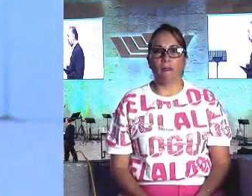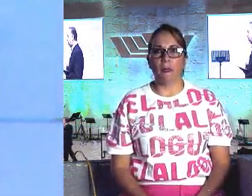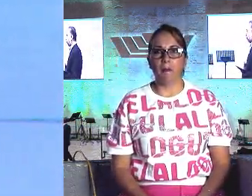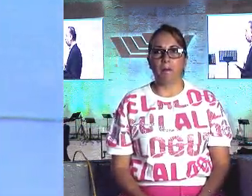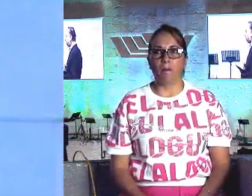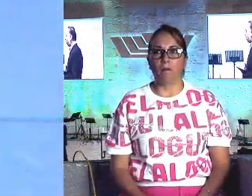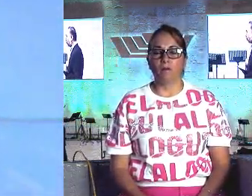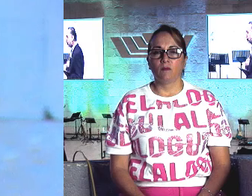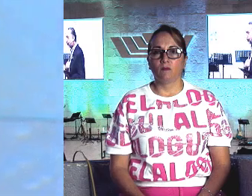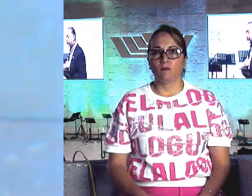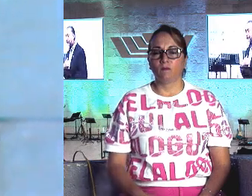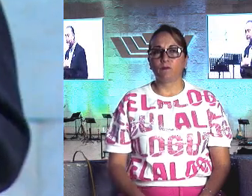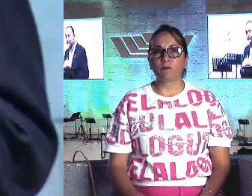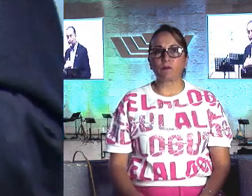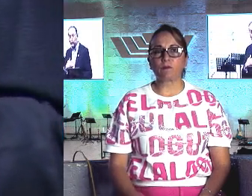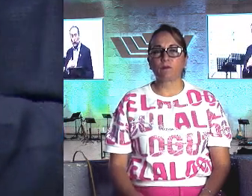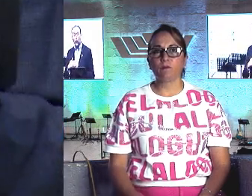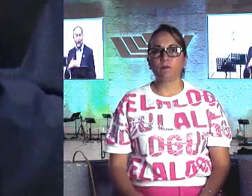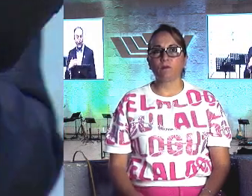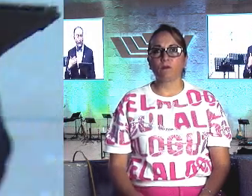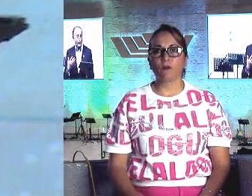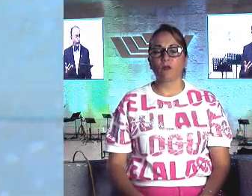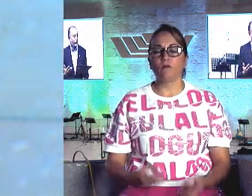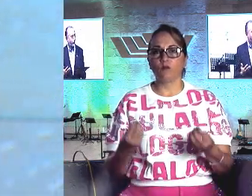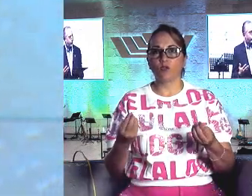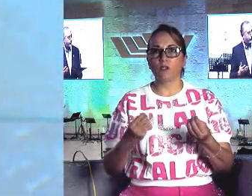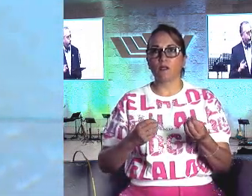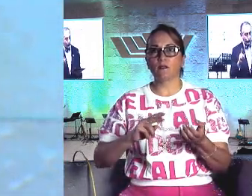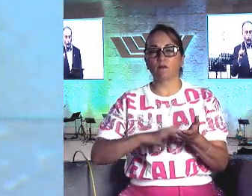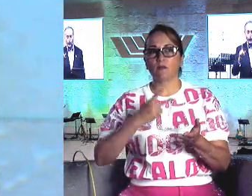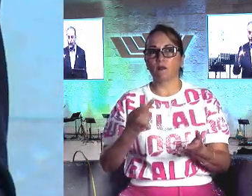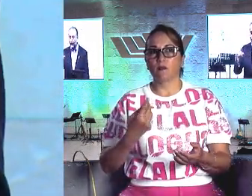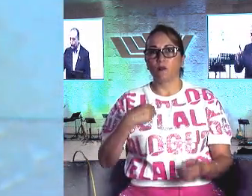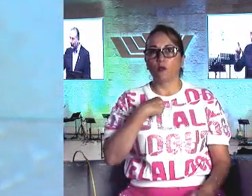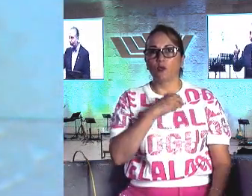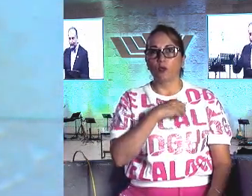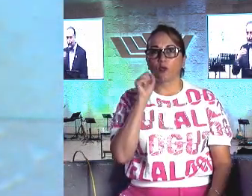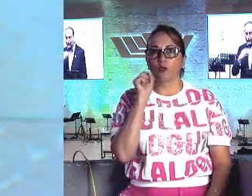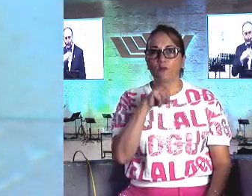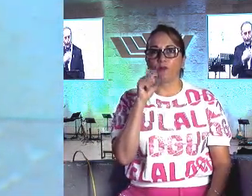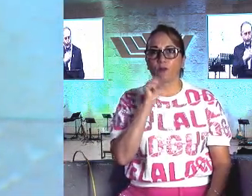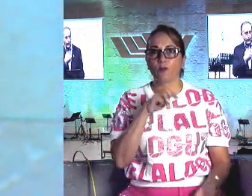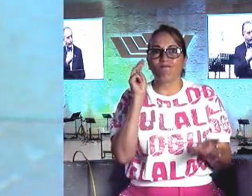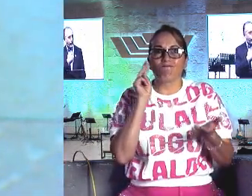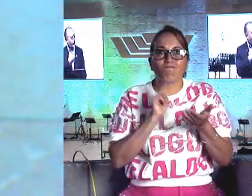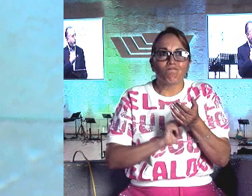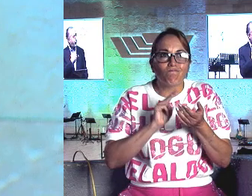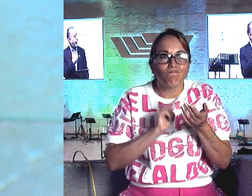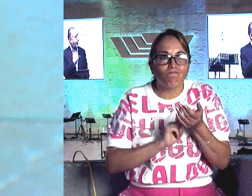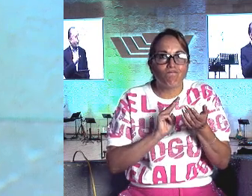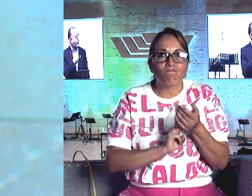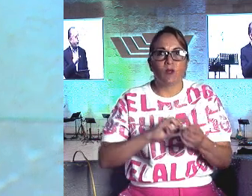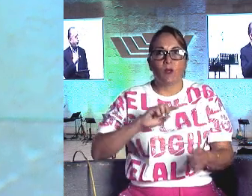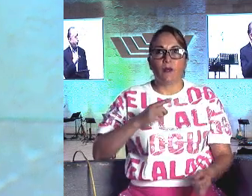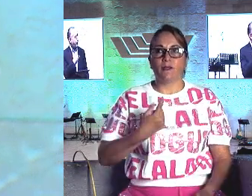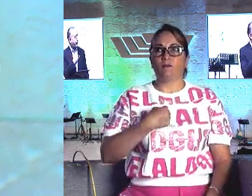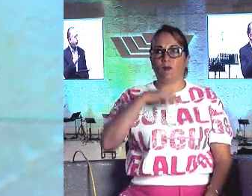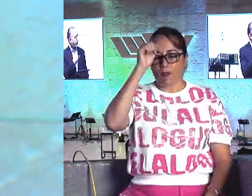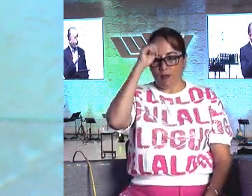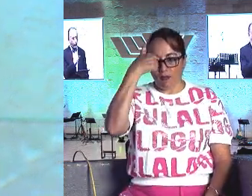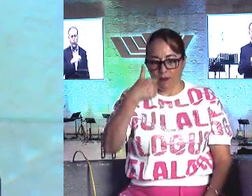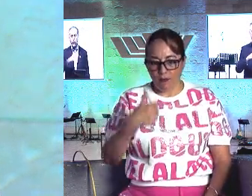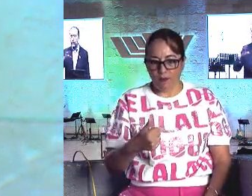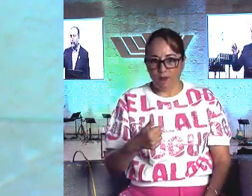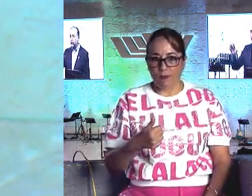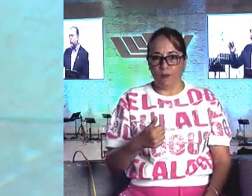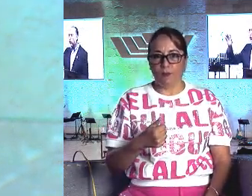Al contrario, nos lo merecemos. ¿Te das cuenta que David dice, es mi pecado? Él no